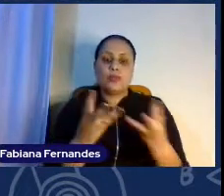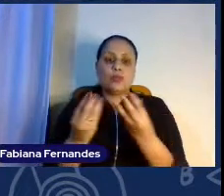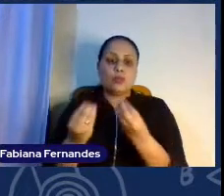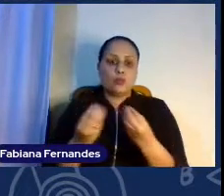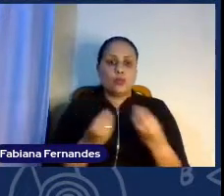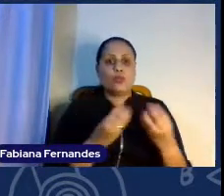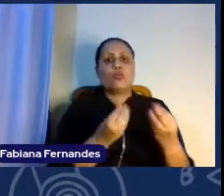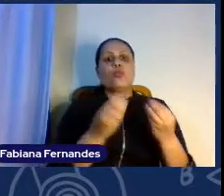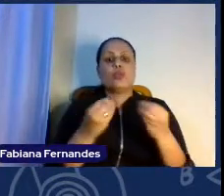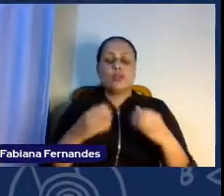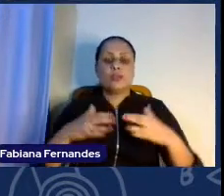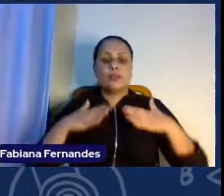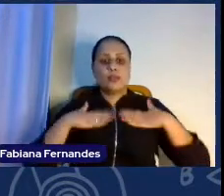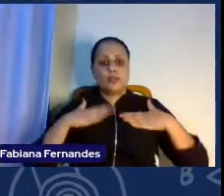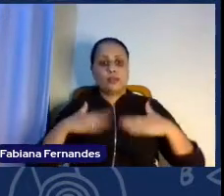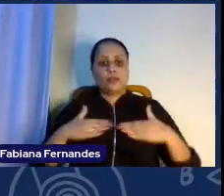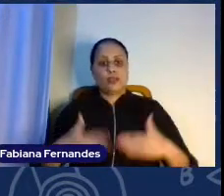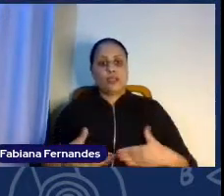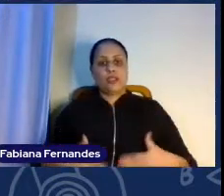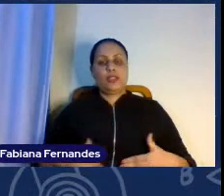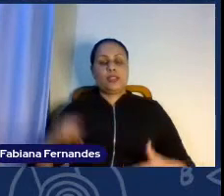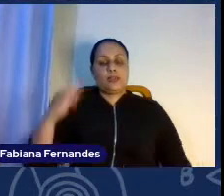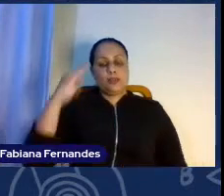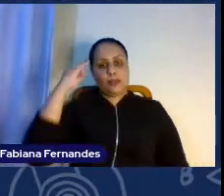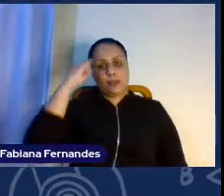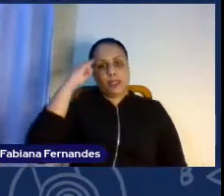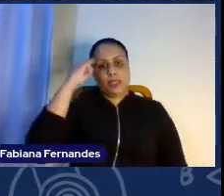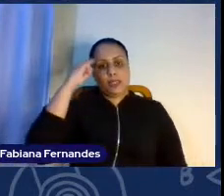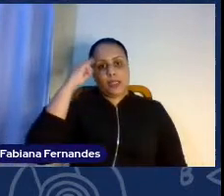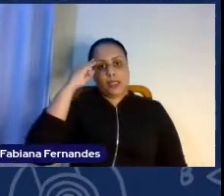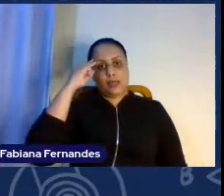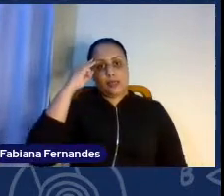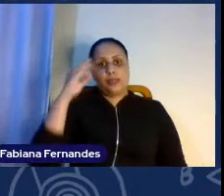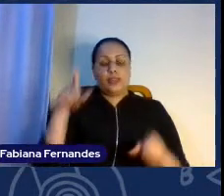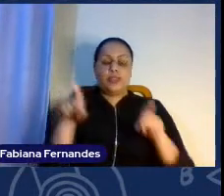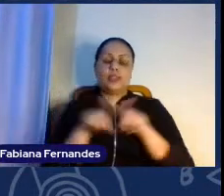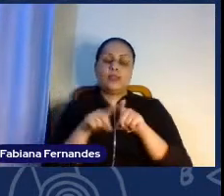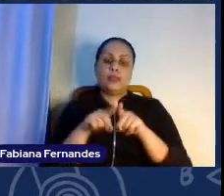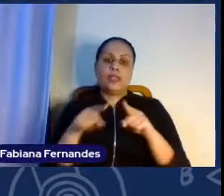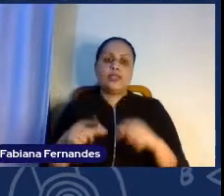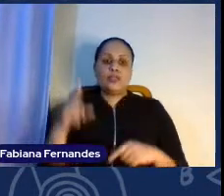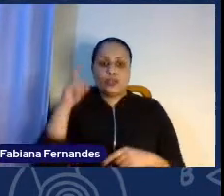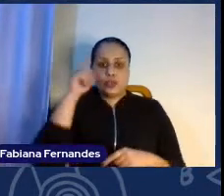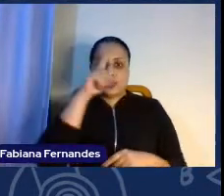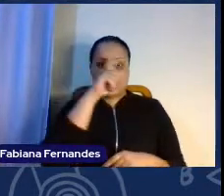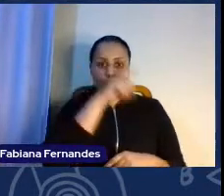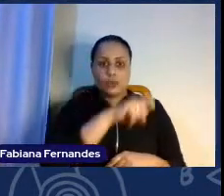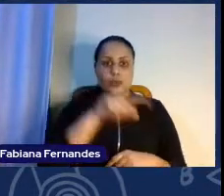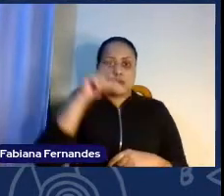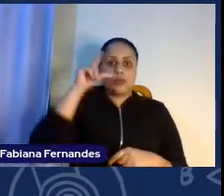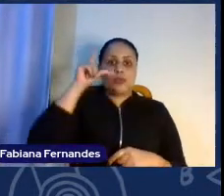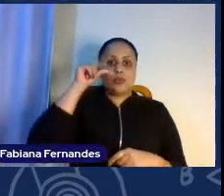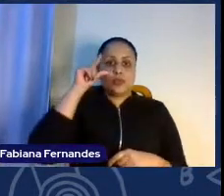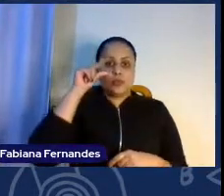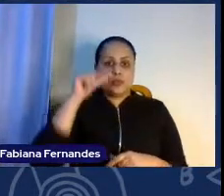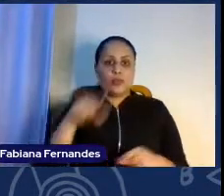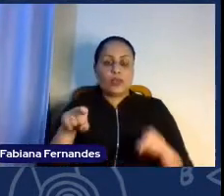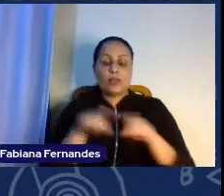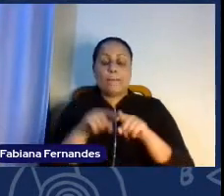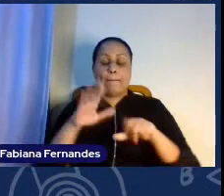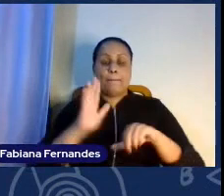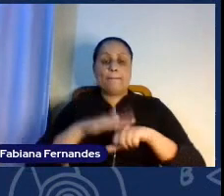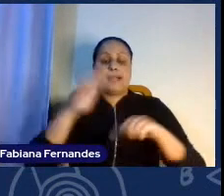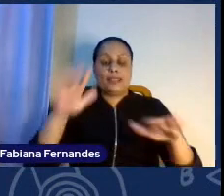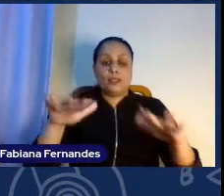tanto físicas como mentales, incluyendo el sueño. Pero también una llamada más de atención,